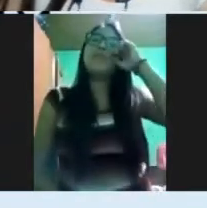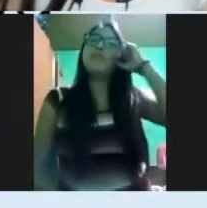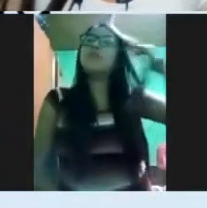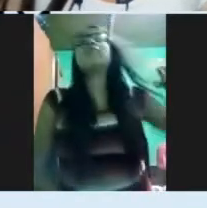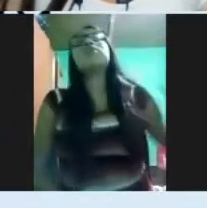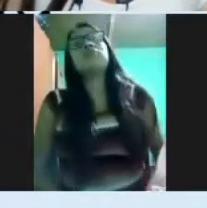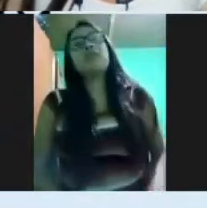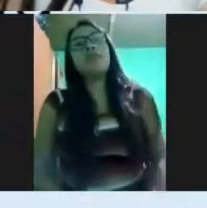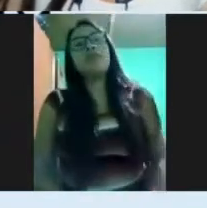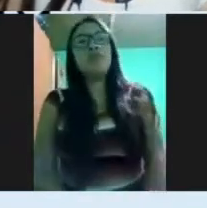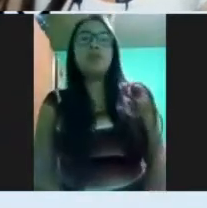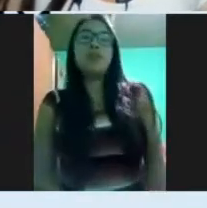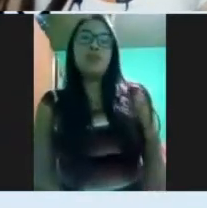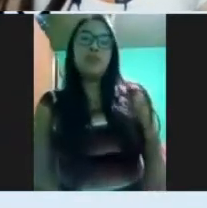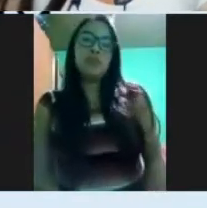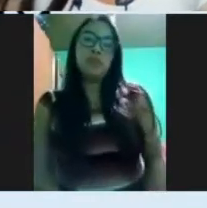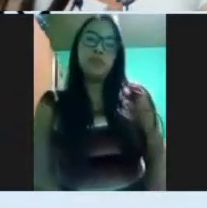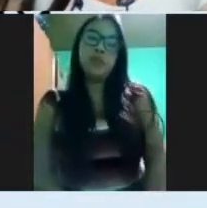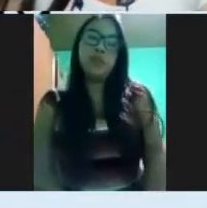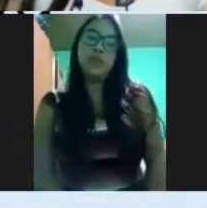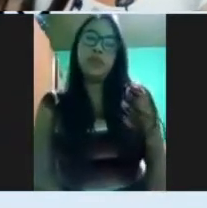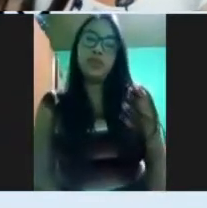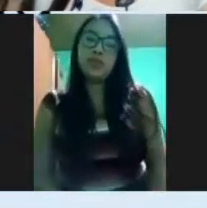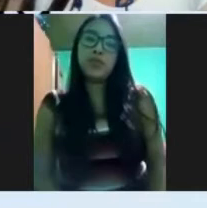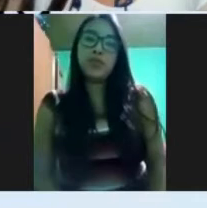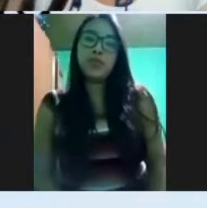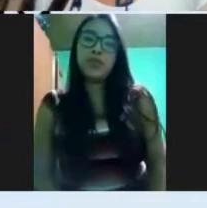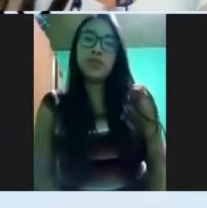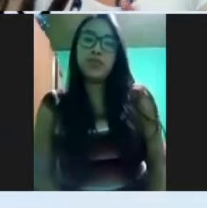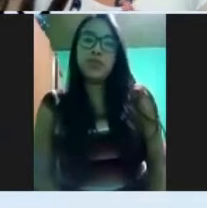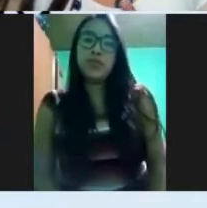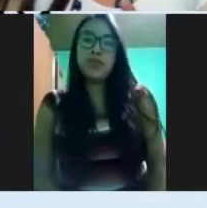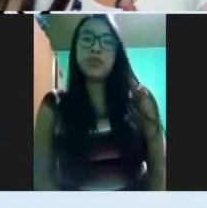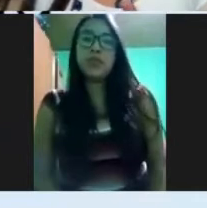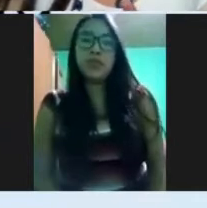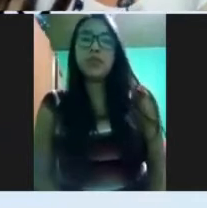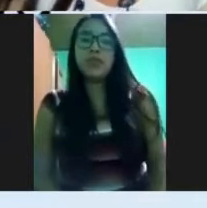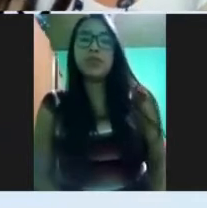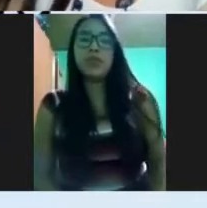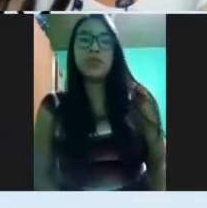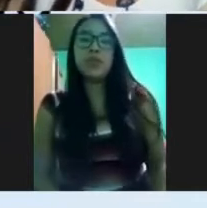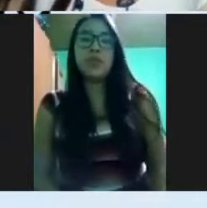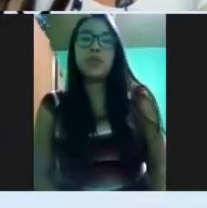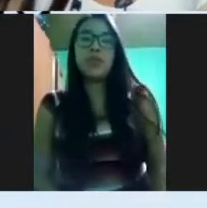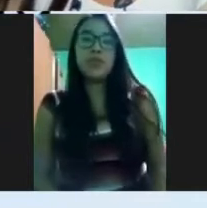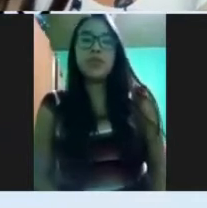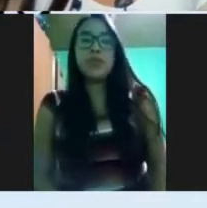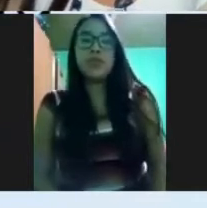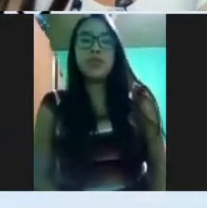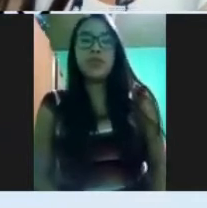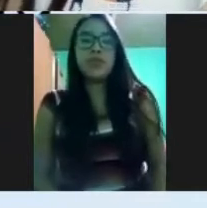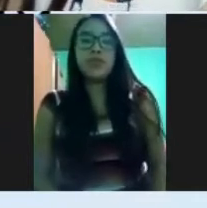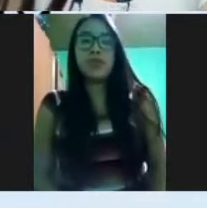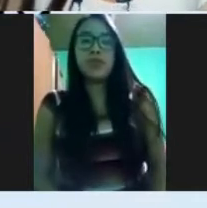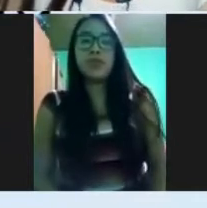pues muchas veces hay comunidades muy alejadas que lo que tienen más cercano es un puesto de salud o un centro de